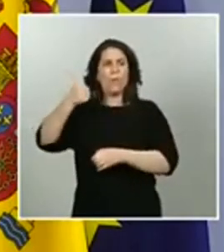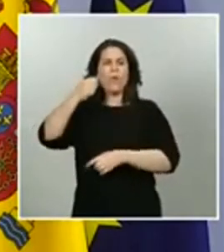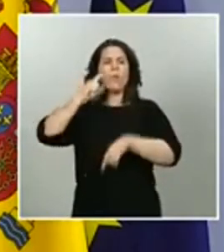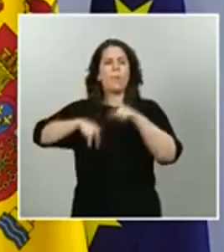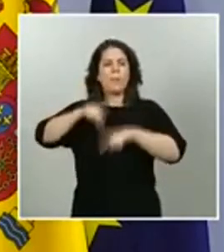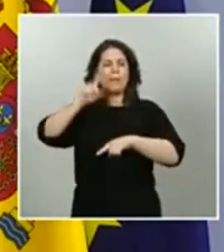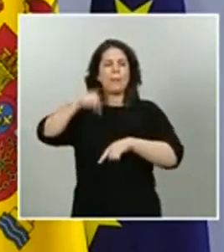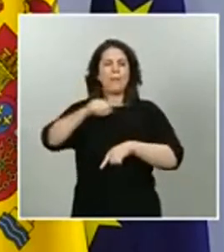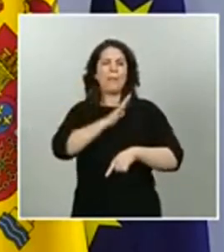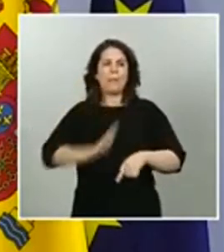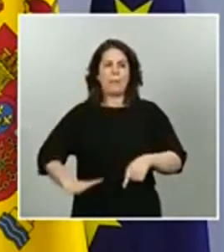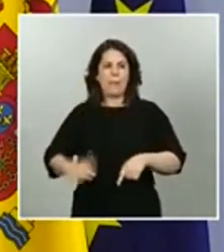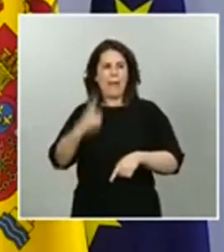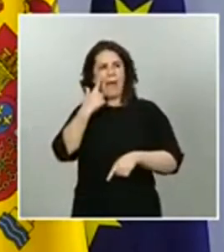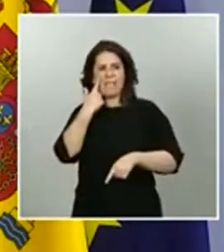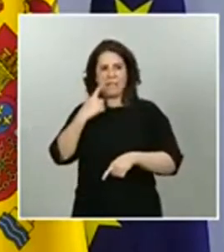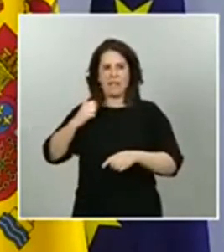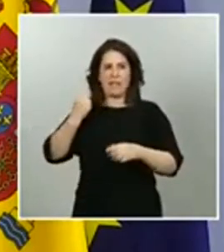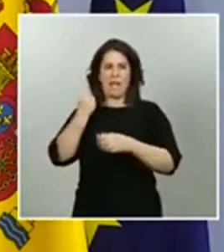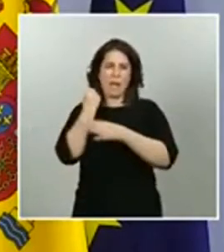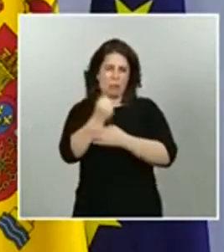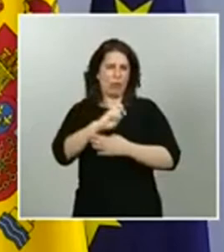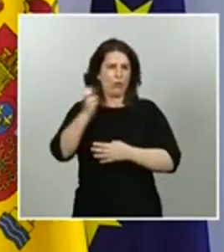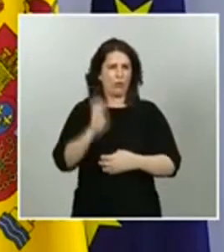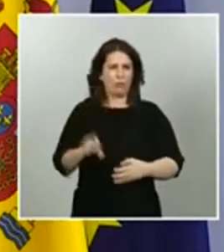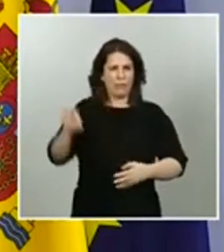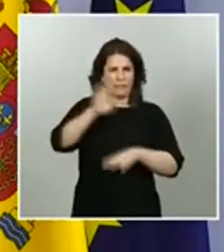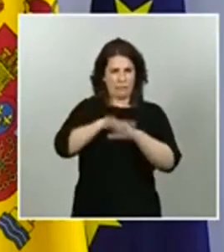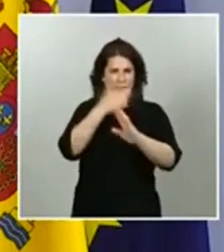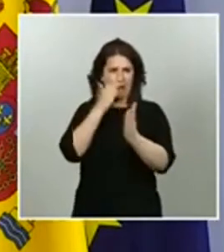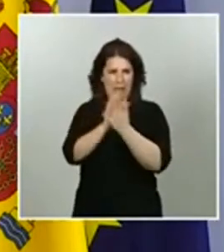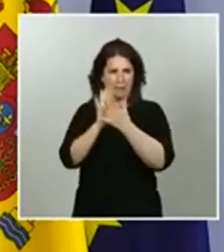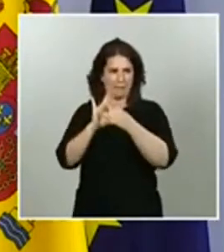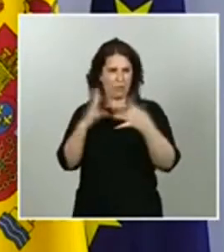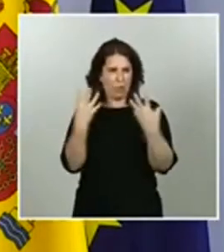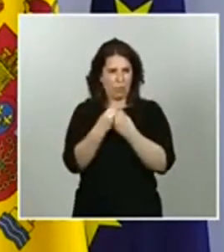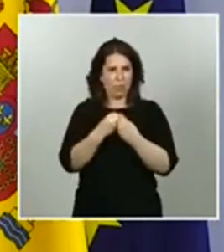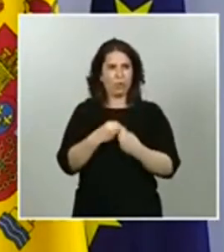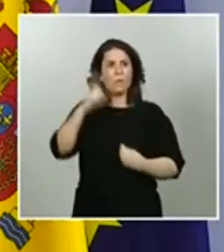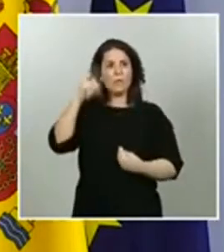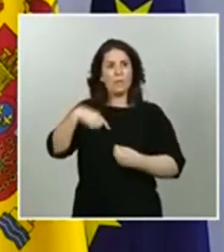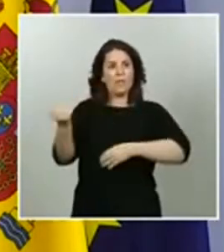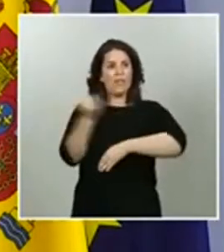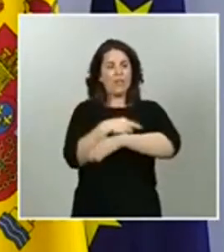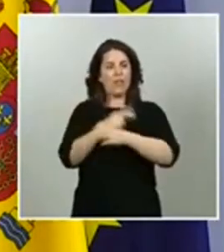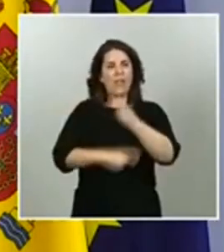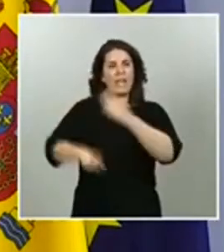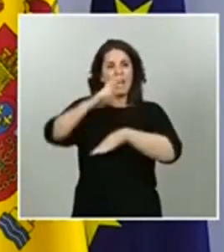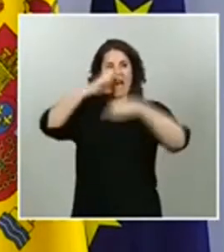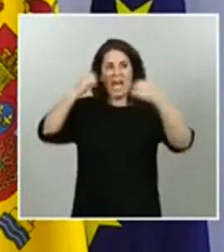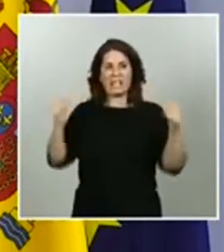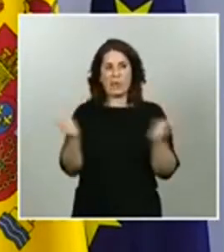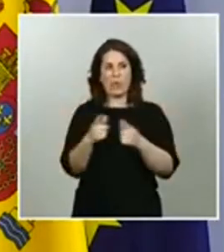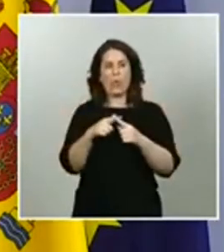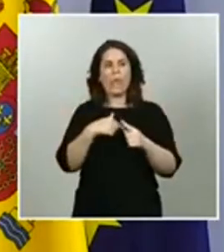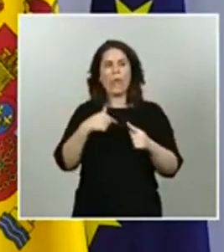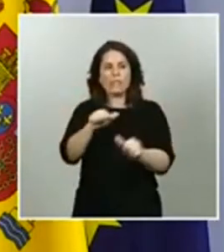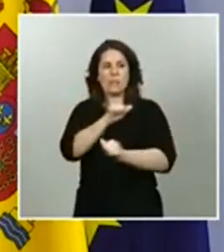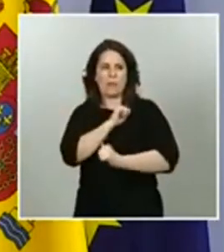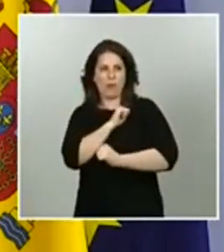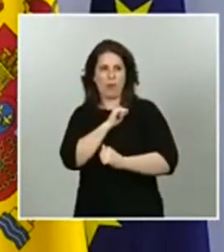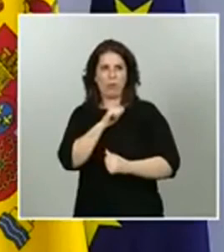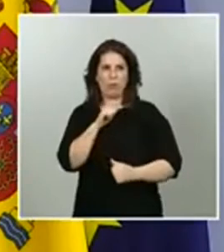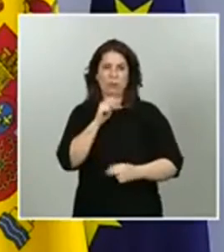poder hacer frente, incorporan también el Fondo de Reaseguro del Desempleo, que va a permitir